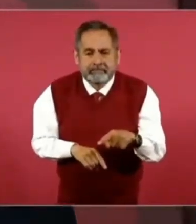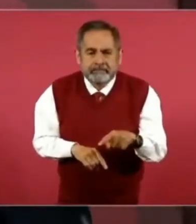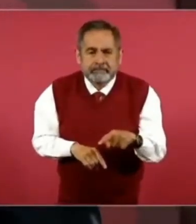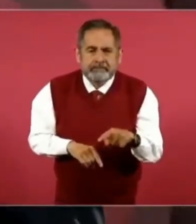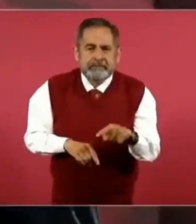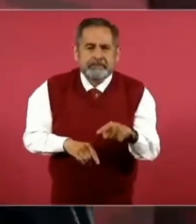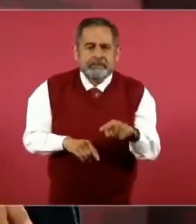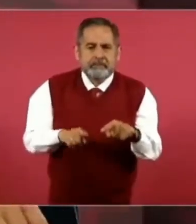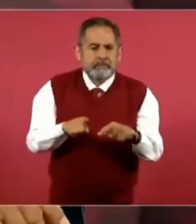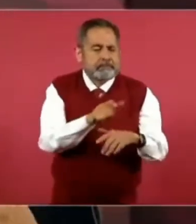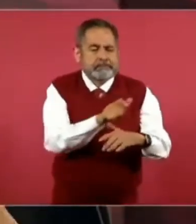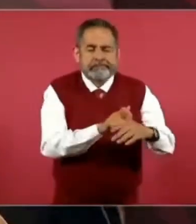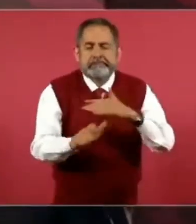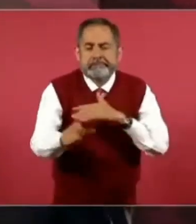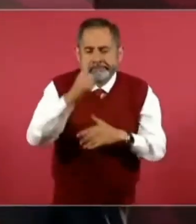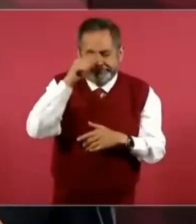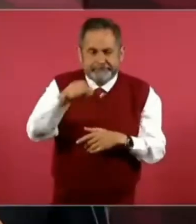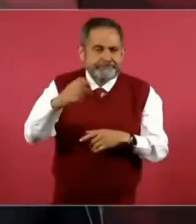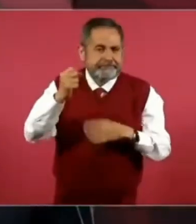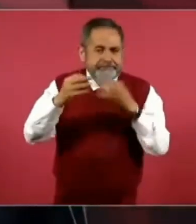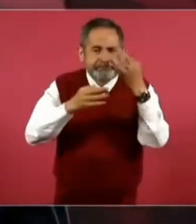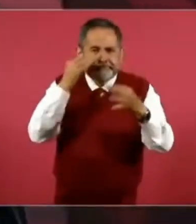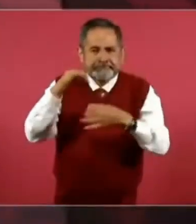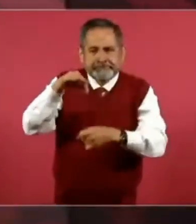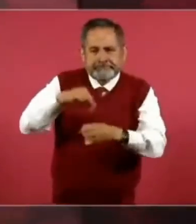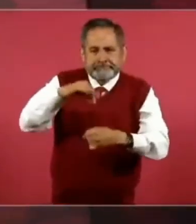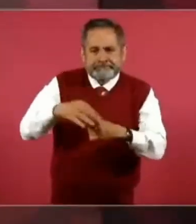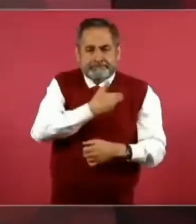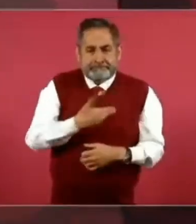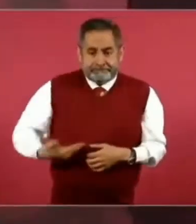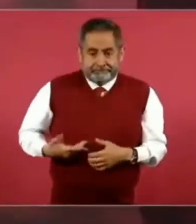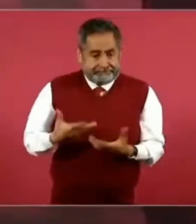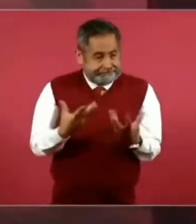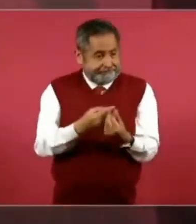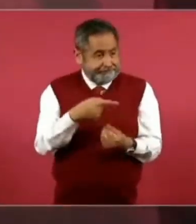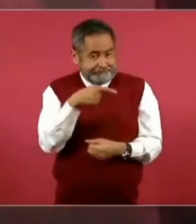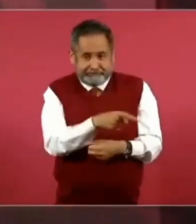dio dinero para la campaña presidencial.